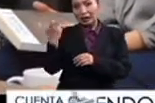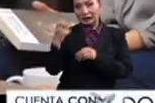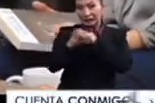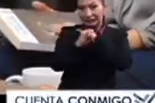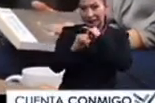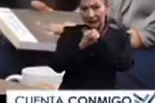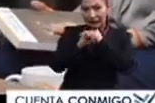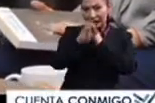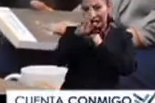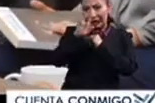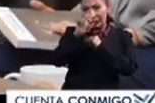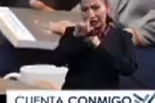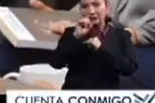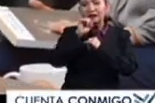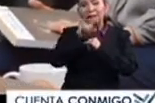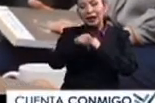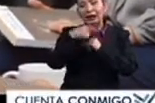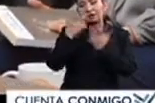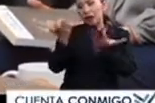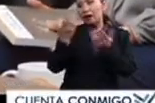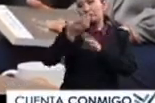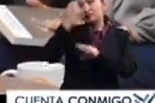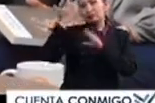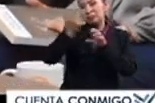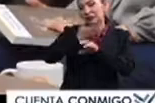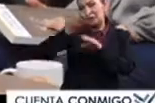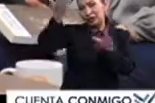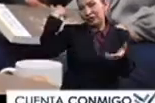redes sociales hemos perdido también, aunque ya hace mucho